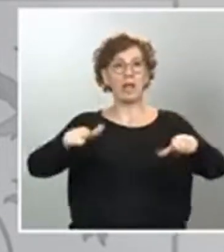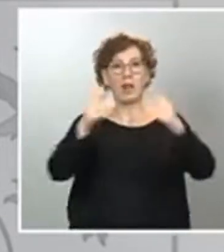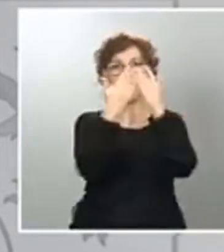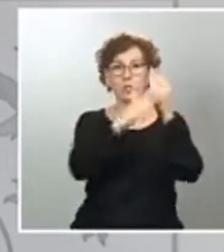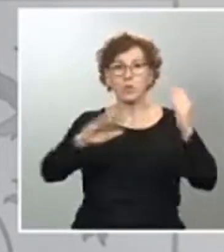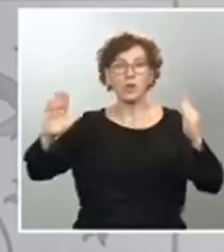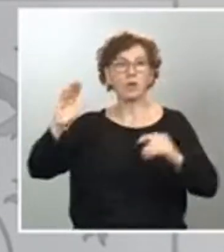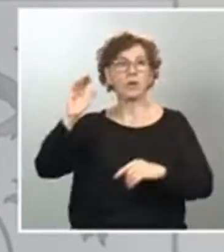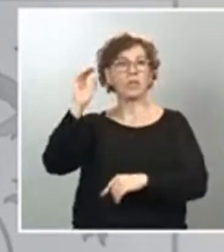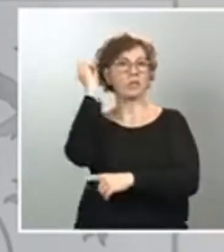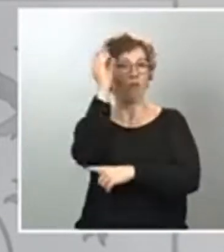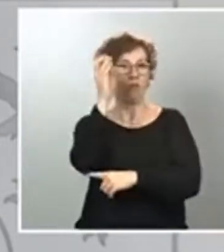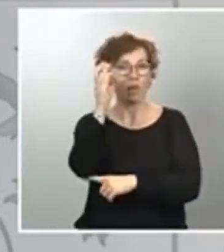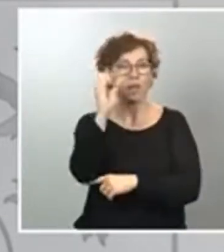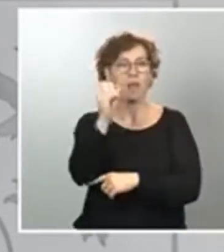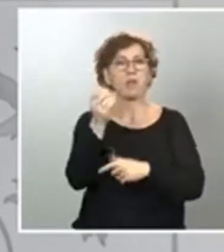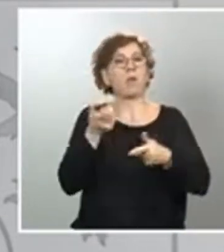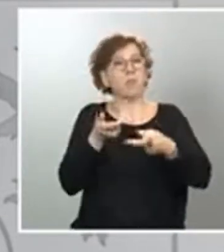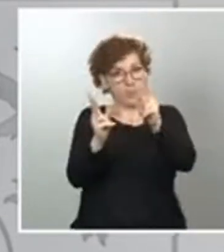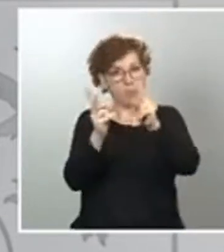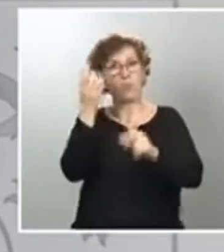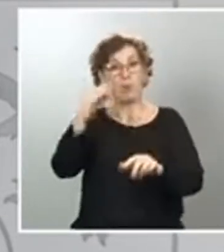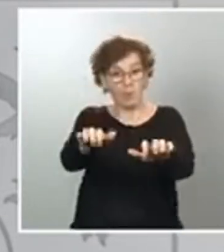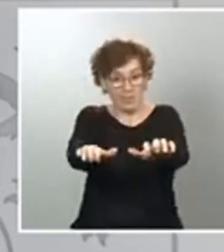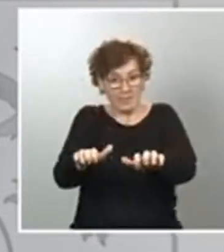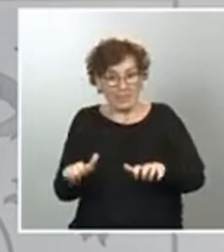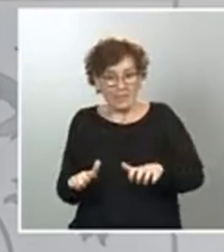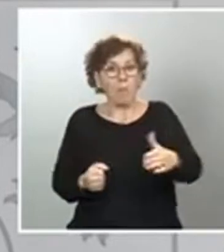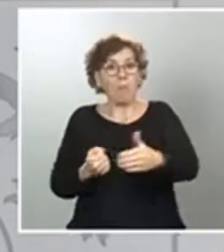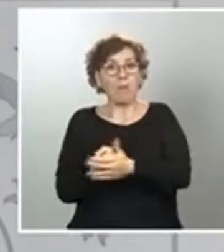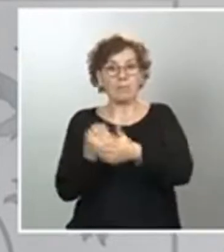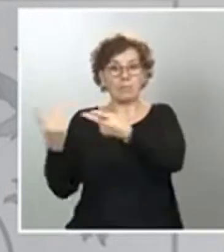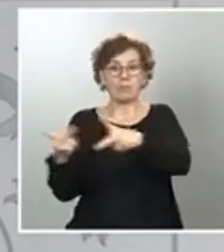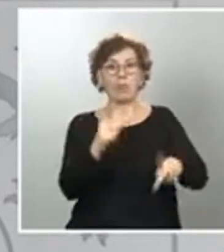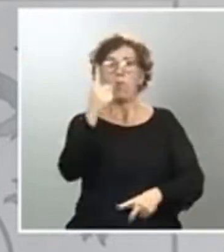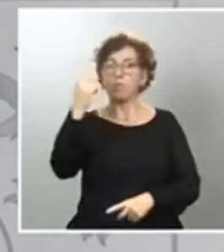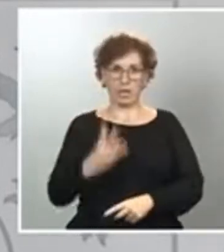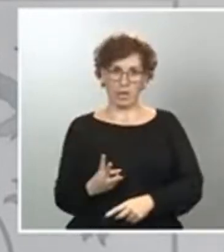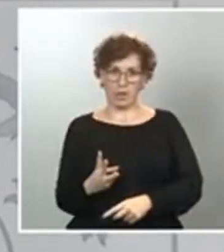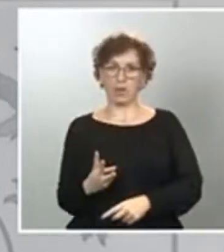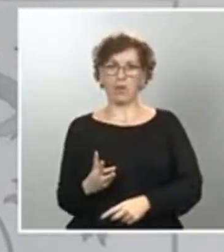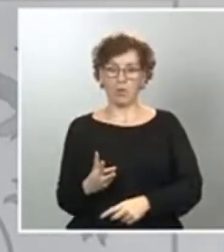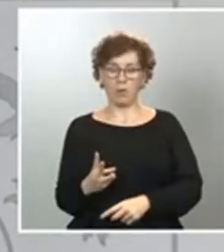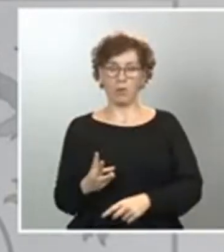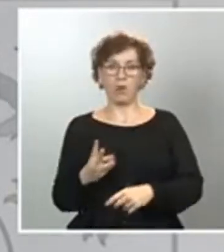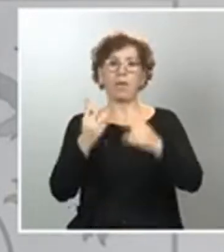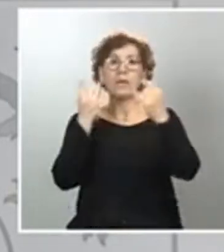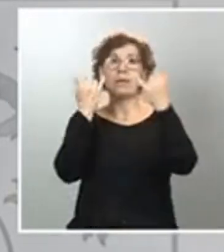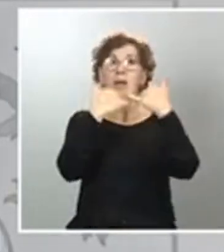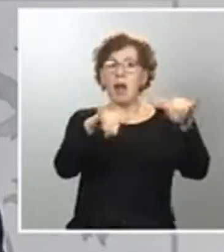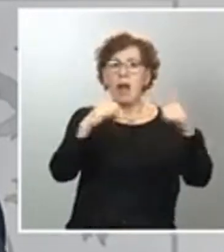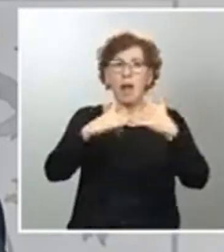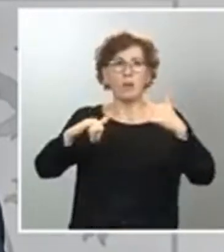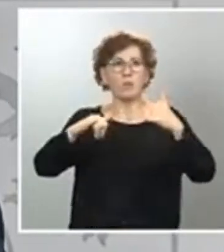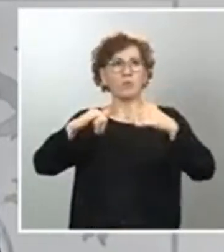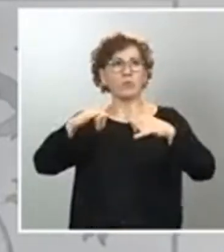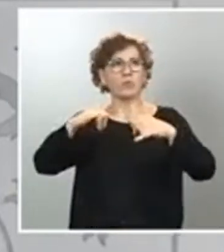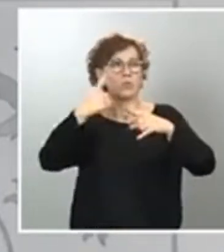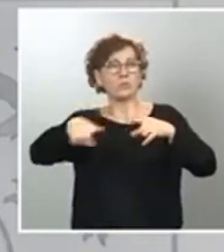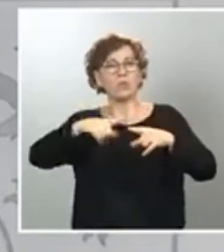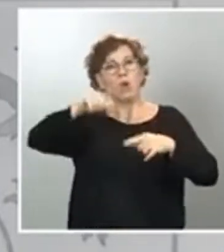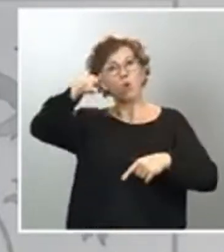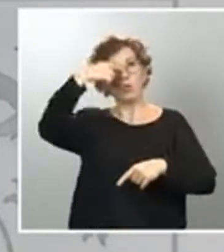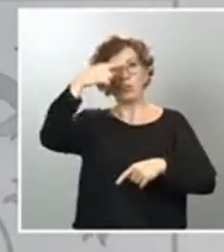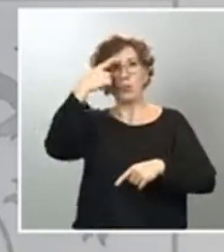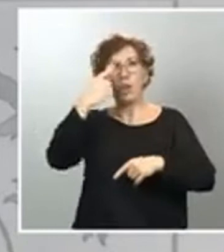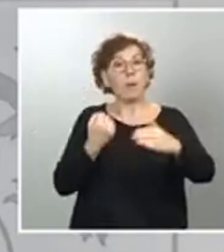conferencias con 1/3 de su aforo habitual. Y se podrán celebrar los actos y espectáculos culturales de menos de 50